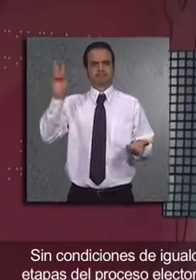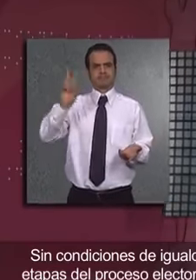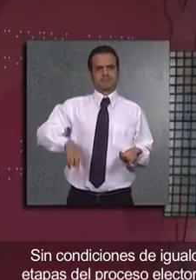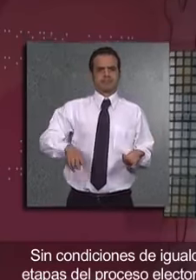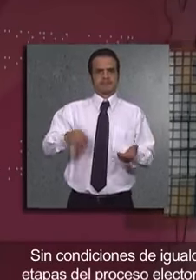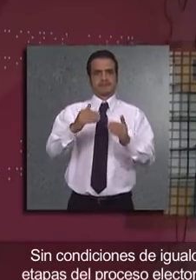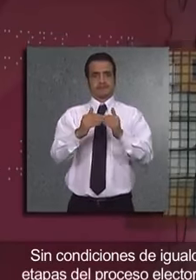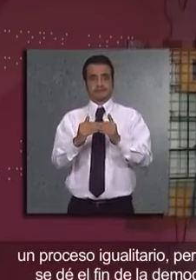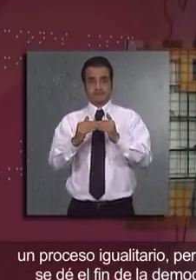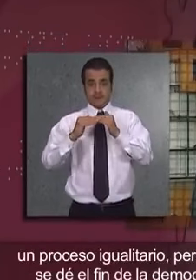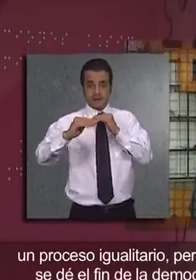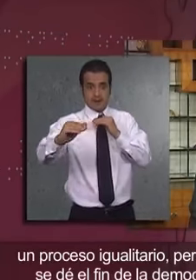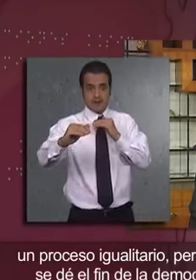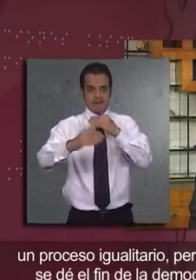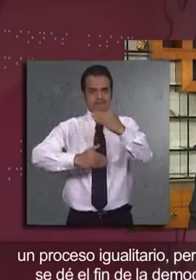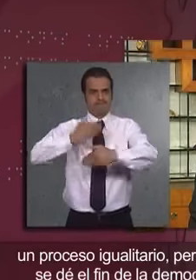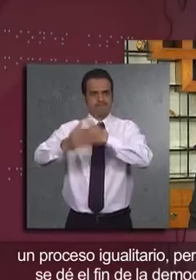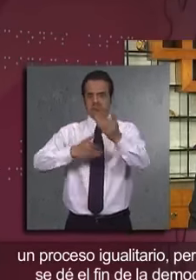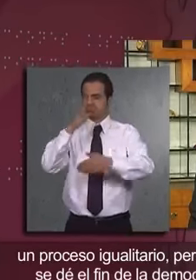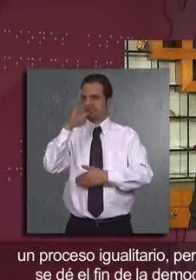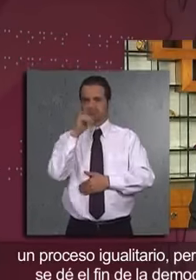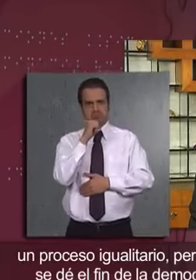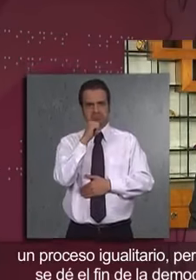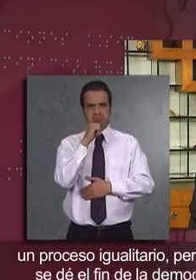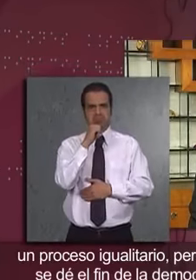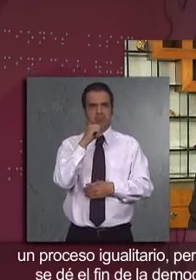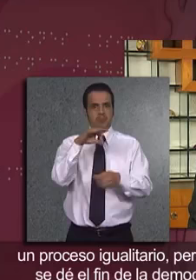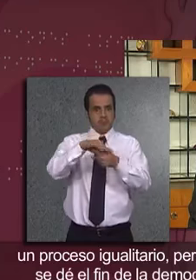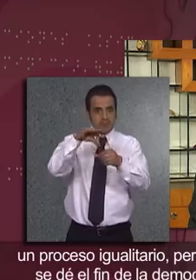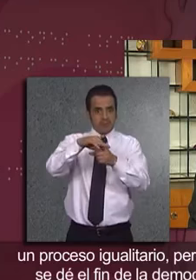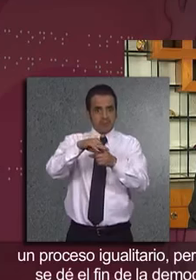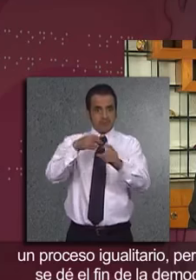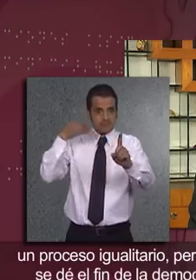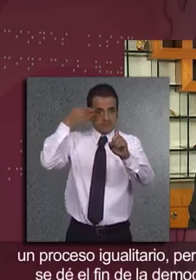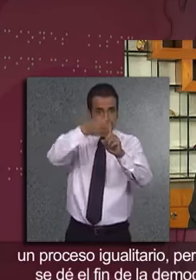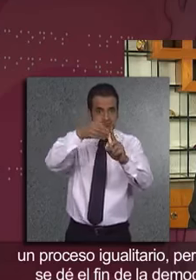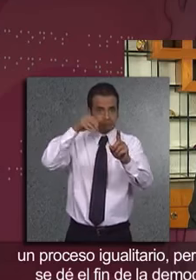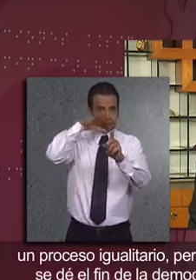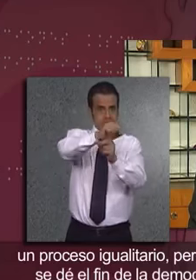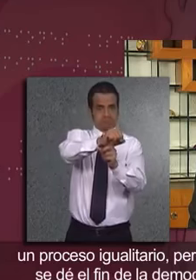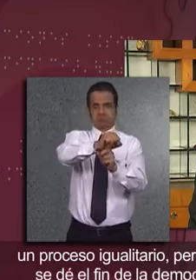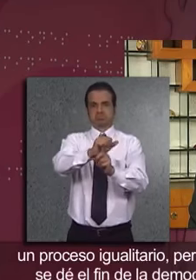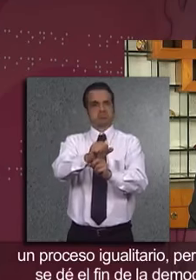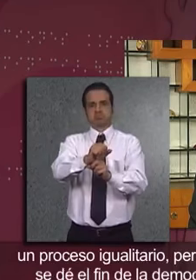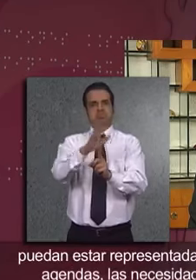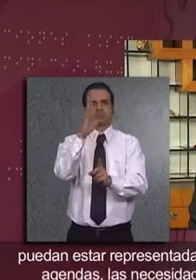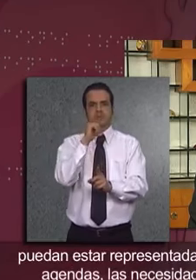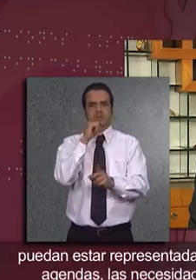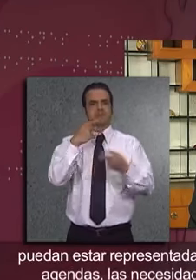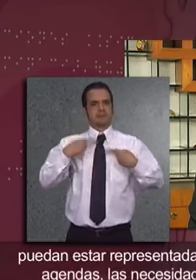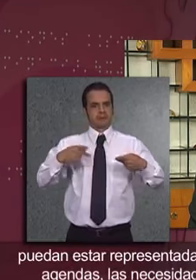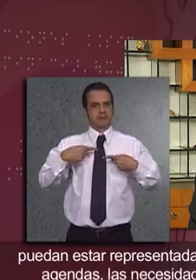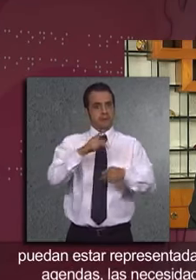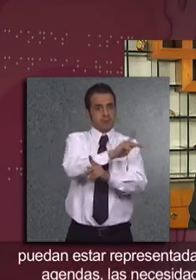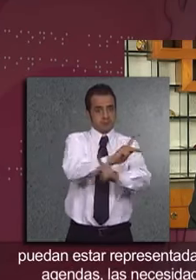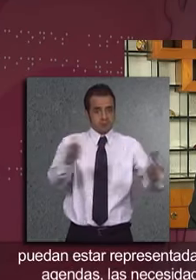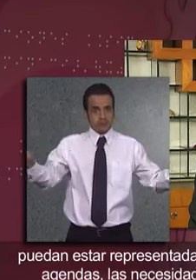no es posible conseguir un proceso igualitario, pero tampoco es posible que se dé el fin de la democracia, que las personas puedan